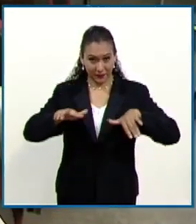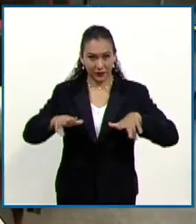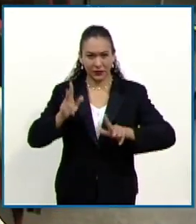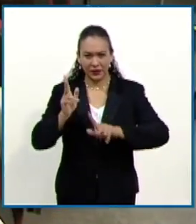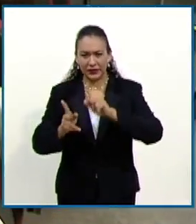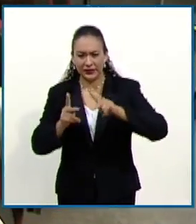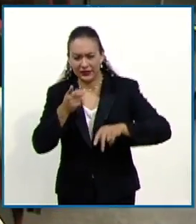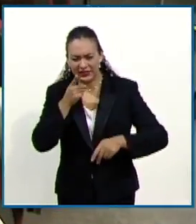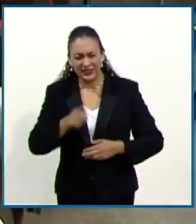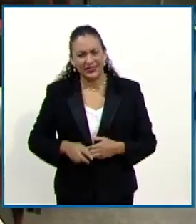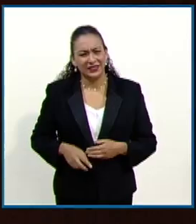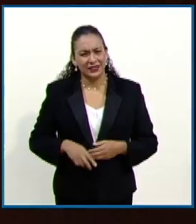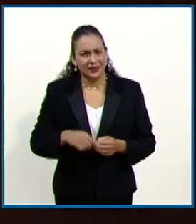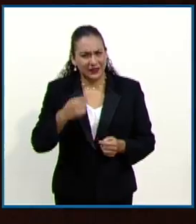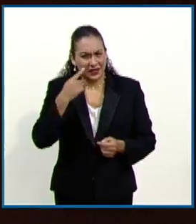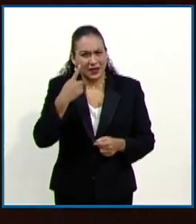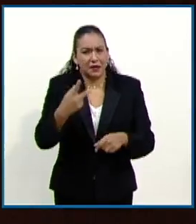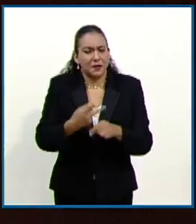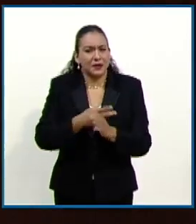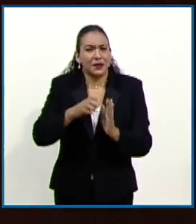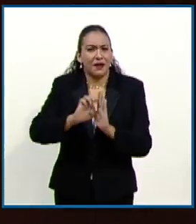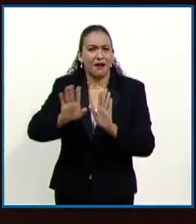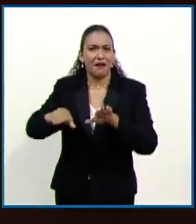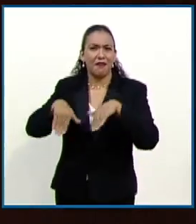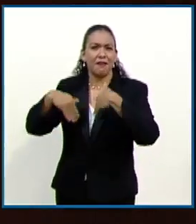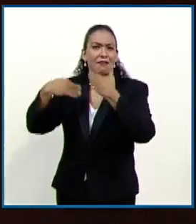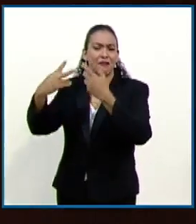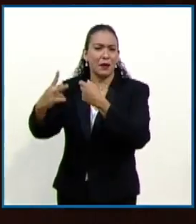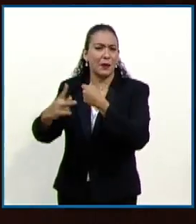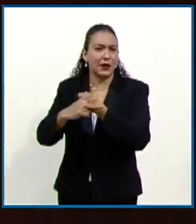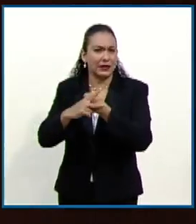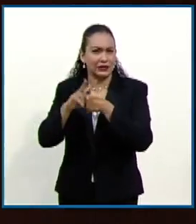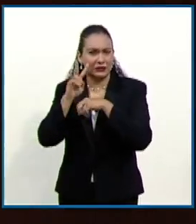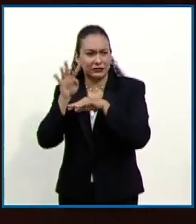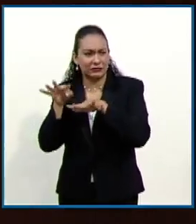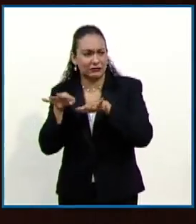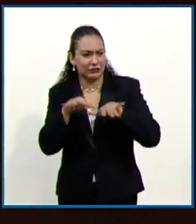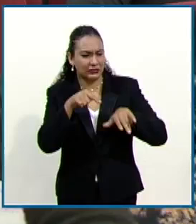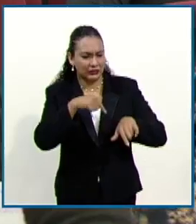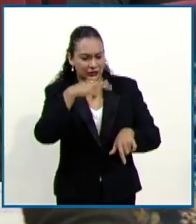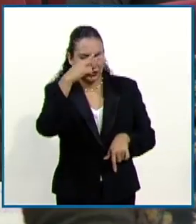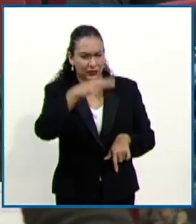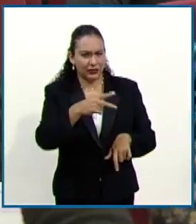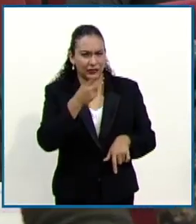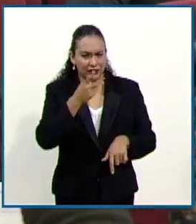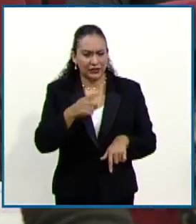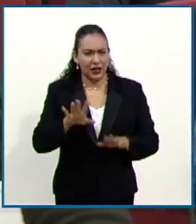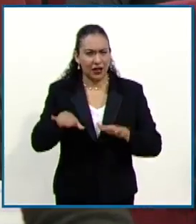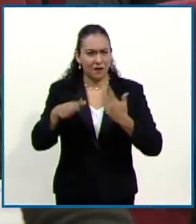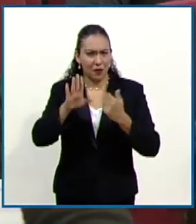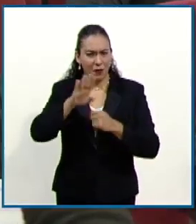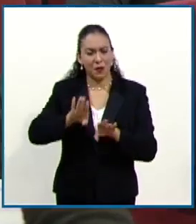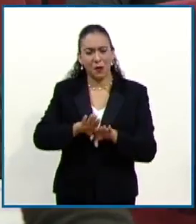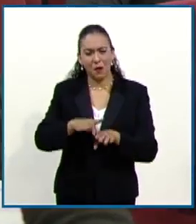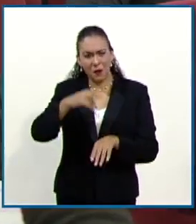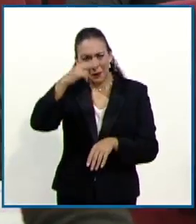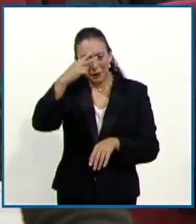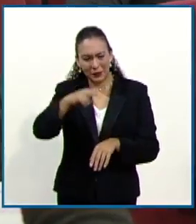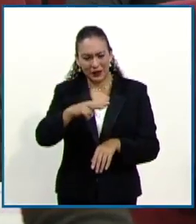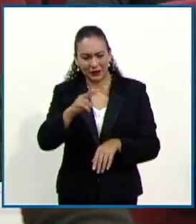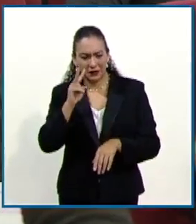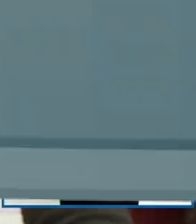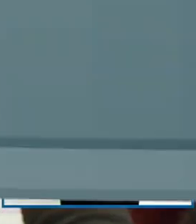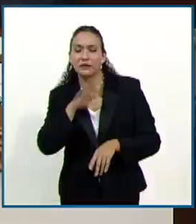imagen del Poder Judicial Federal se pretenda justificar una reforma que contraviene lo que establecen organismos